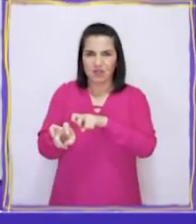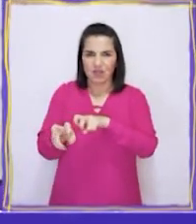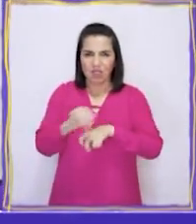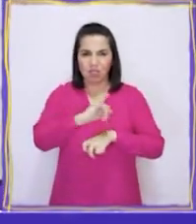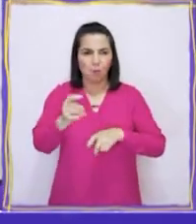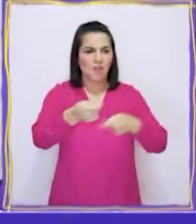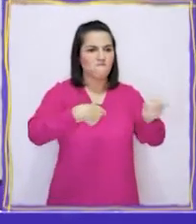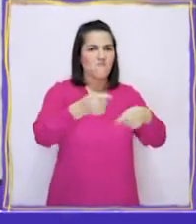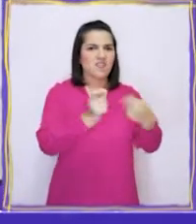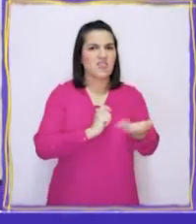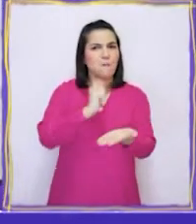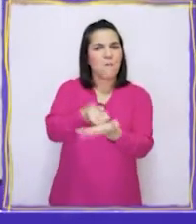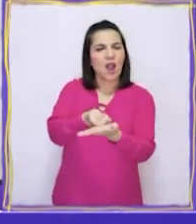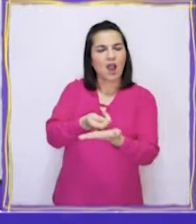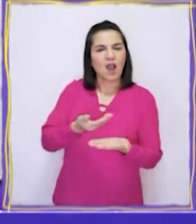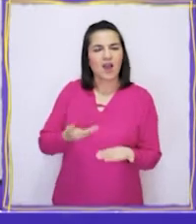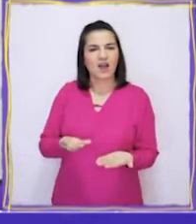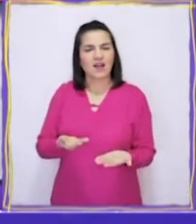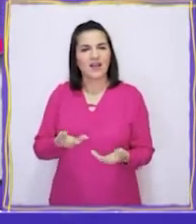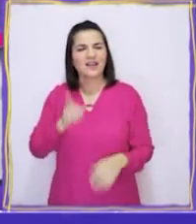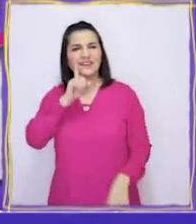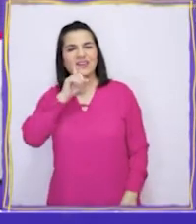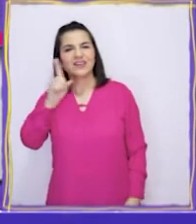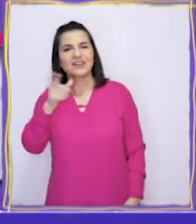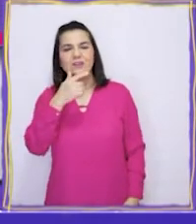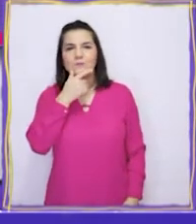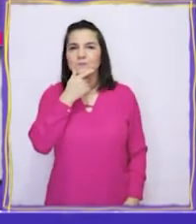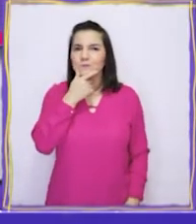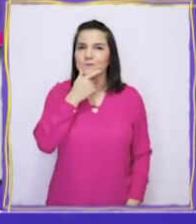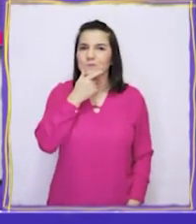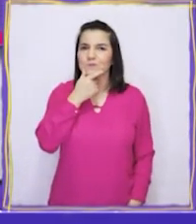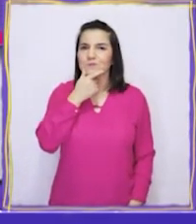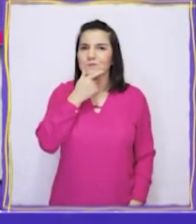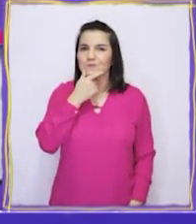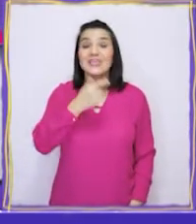un pago por sus cosechas? ¿Quién creen ustedes que será?